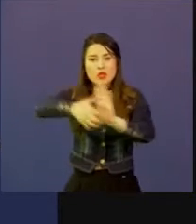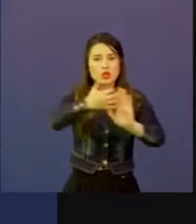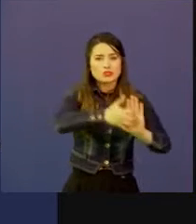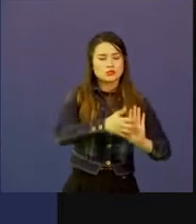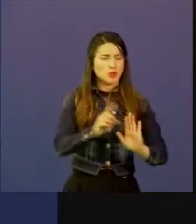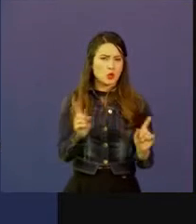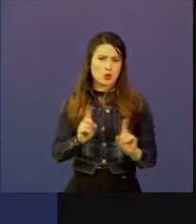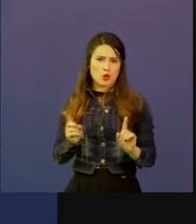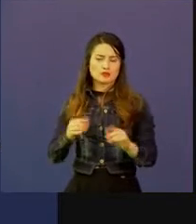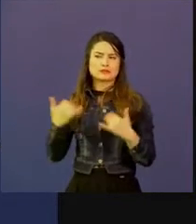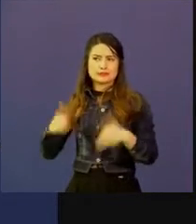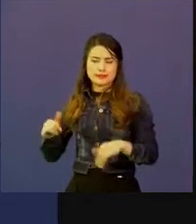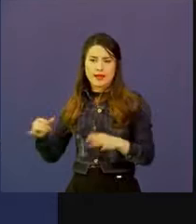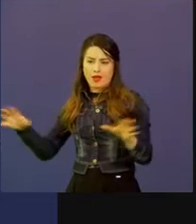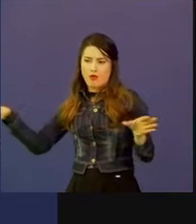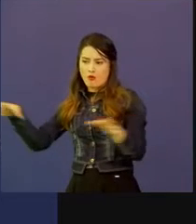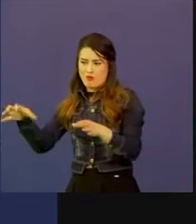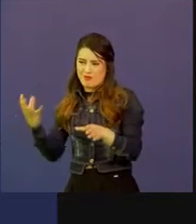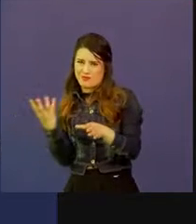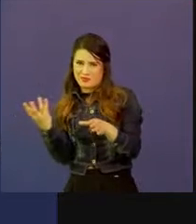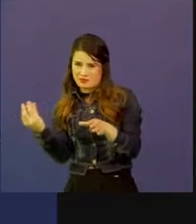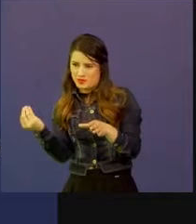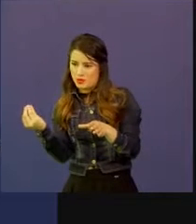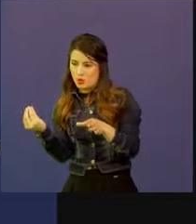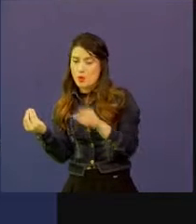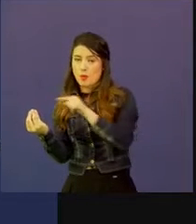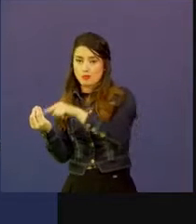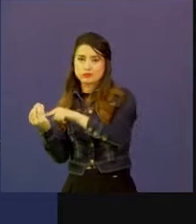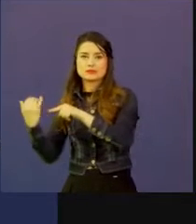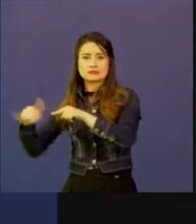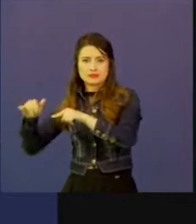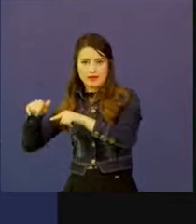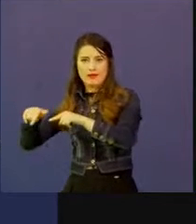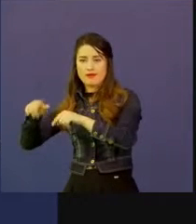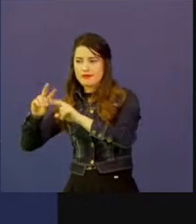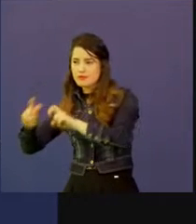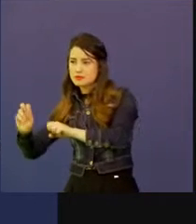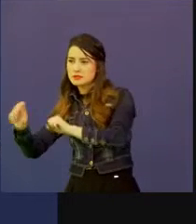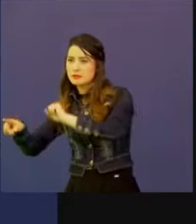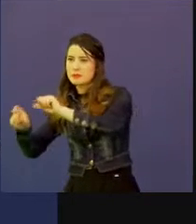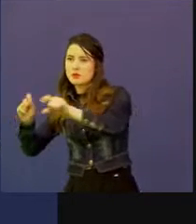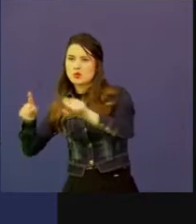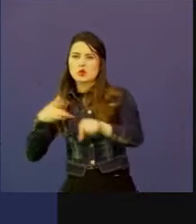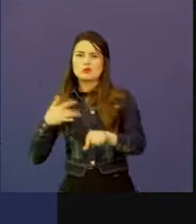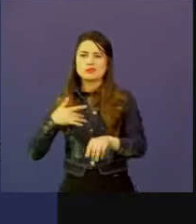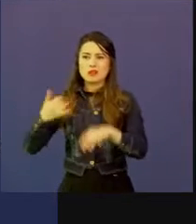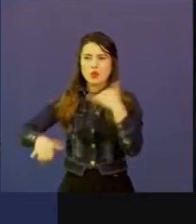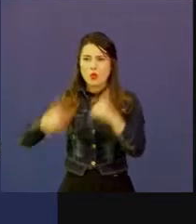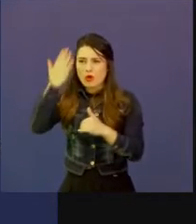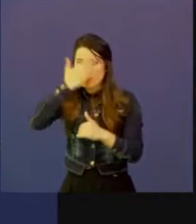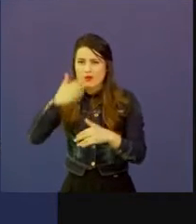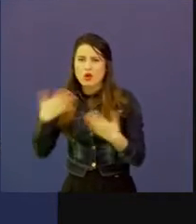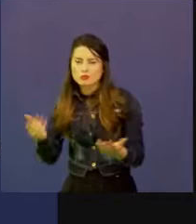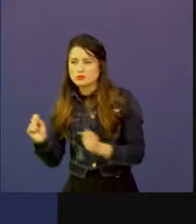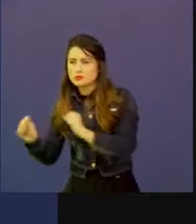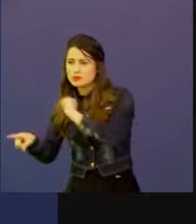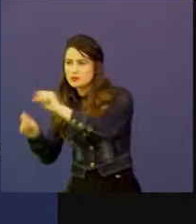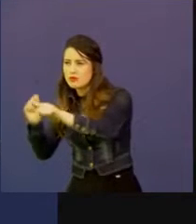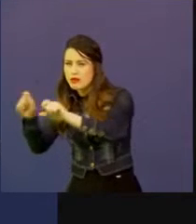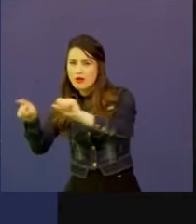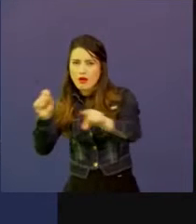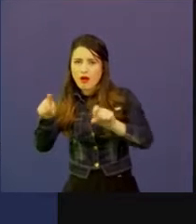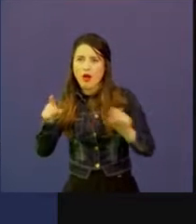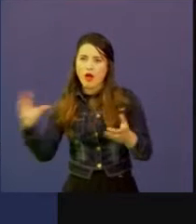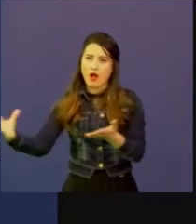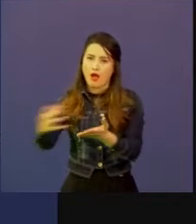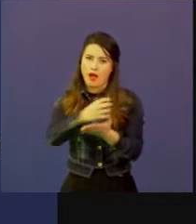está trabajando en ese proceso para poder crear o personalizar un poco más estos procesos de manera que sean más adecuados y se ajusten más a